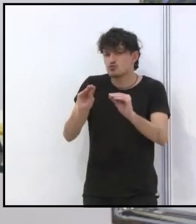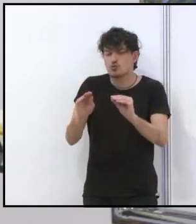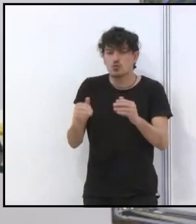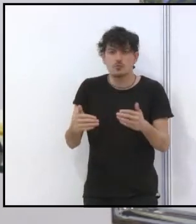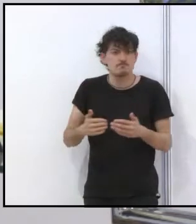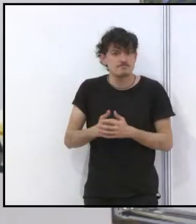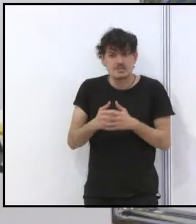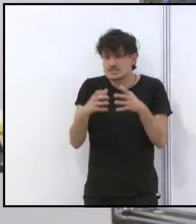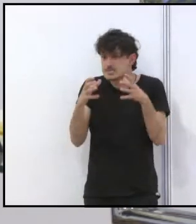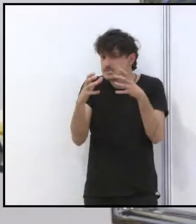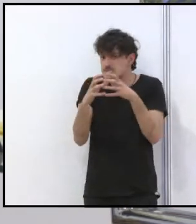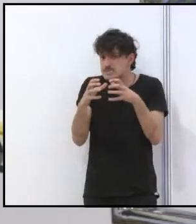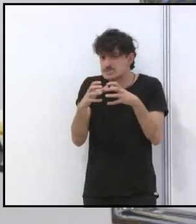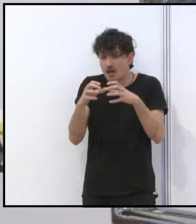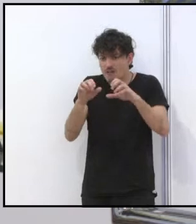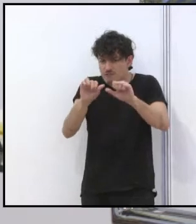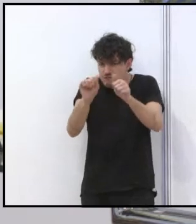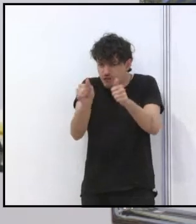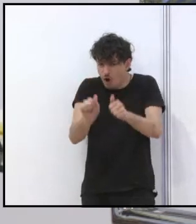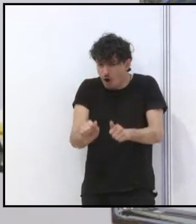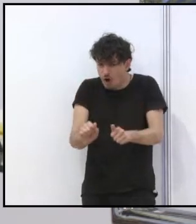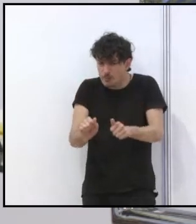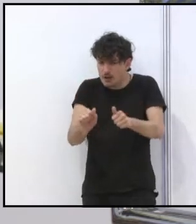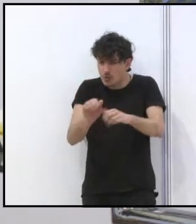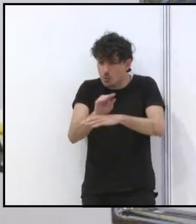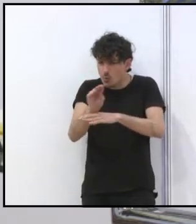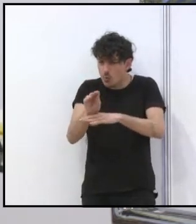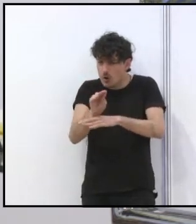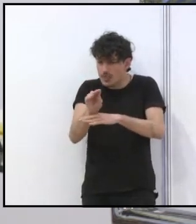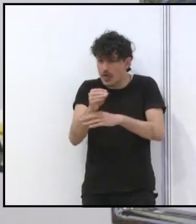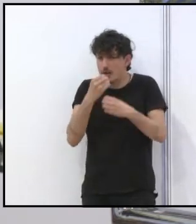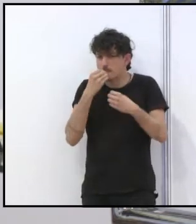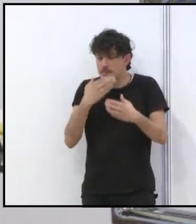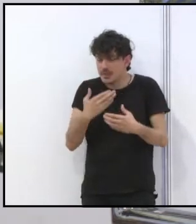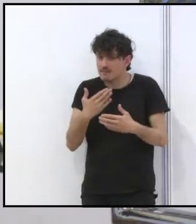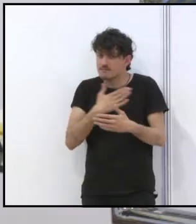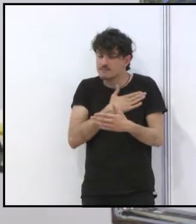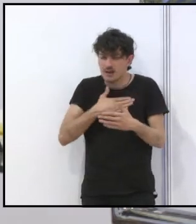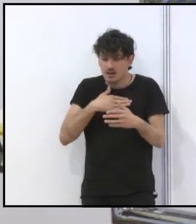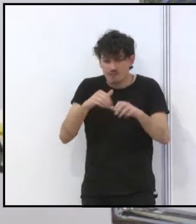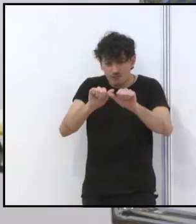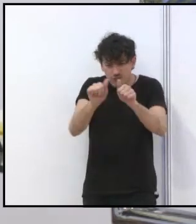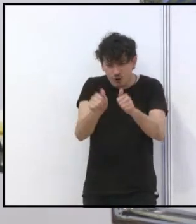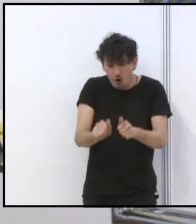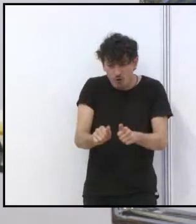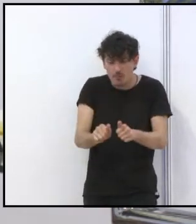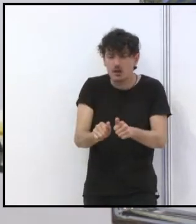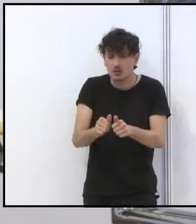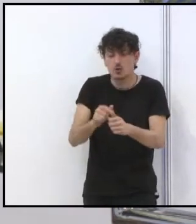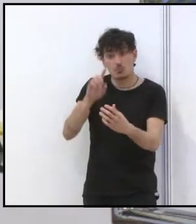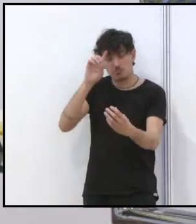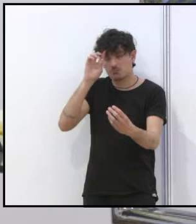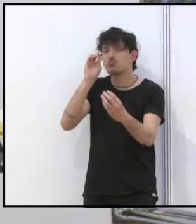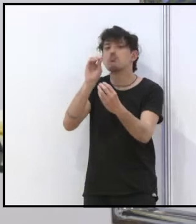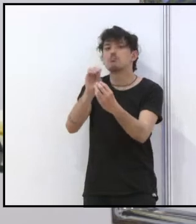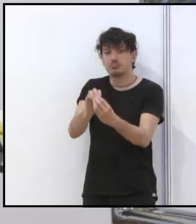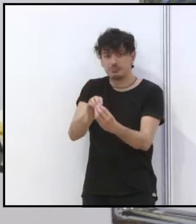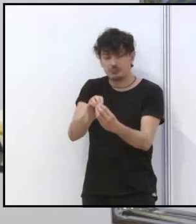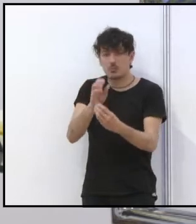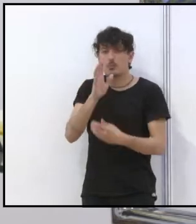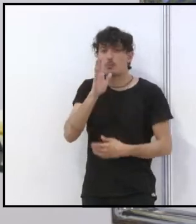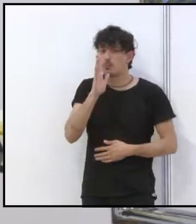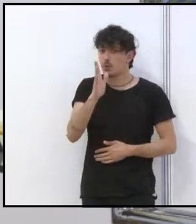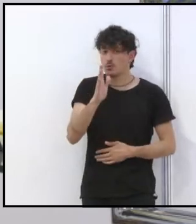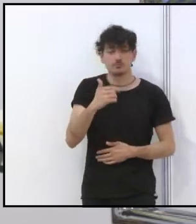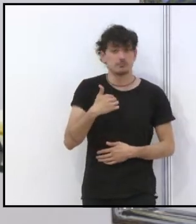fervor por la forma. Yo digo que Clara es una militante de la forma y en eso yo tengo un punto en común con ella, porque yo